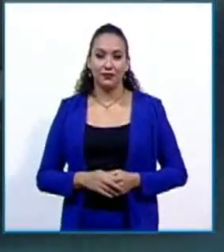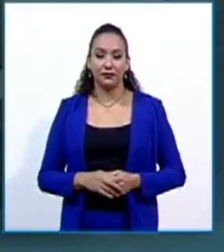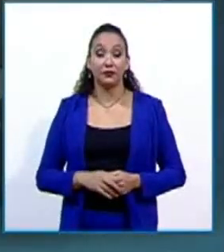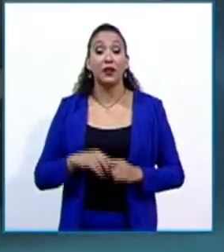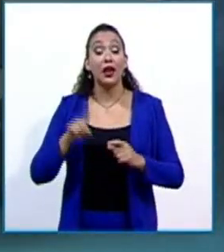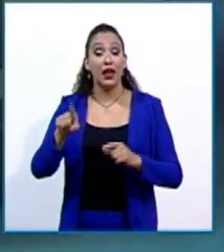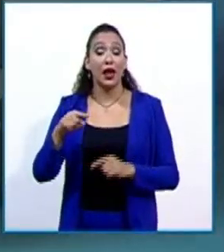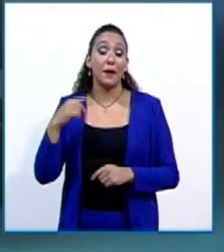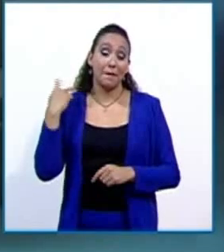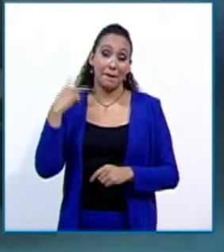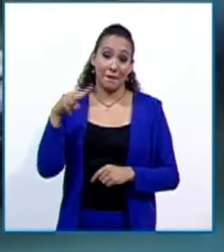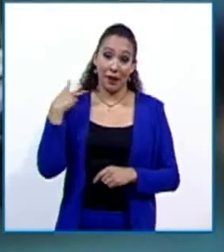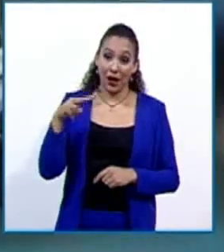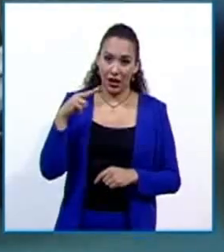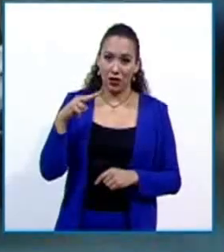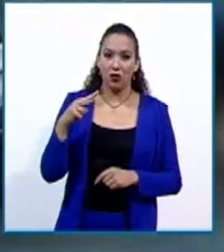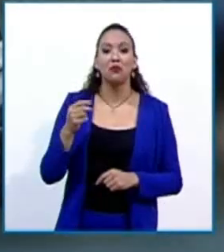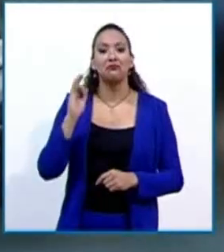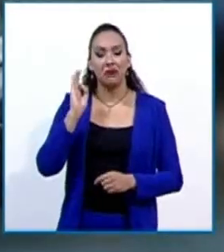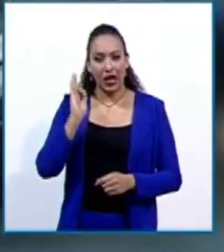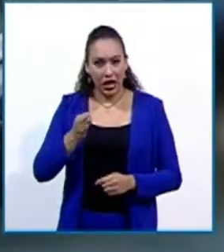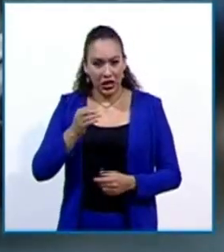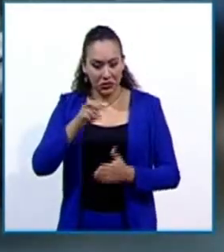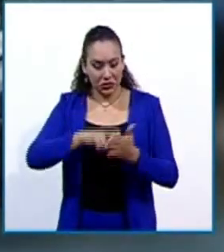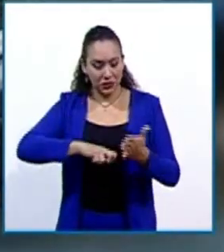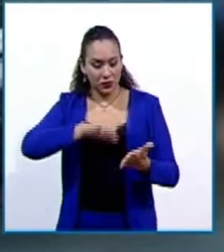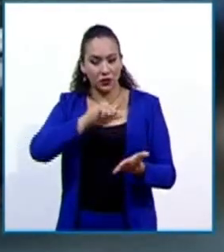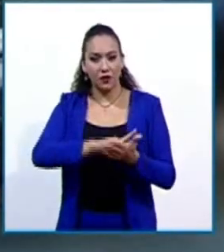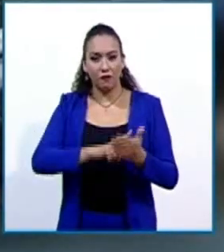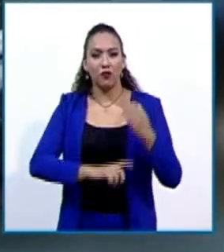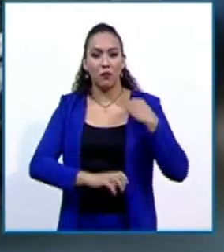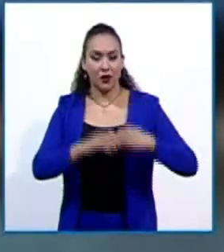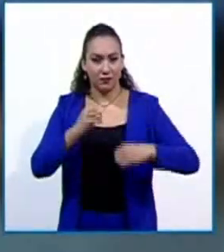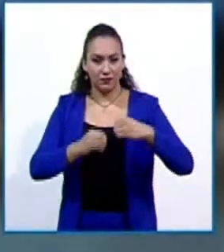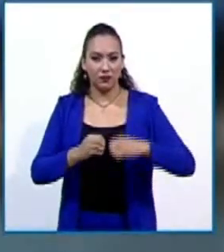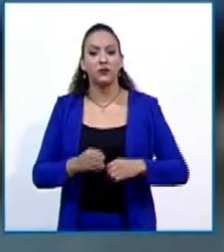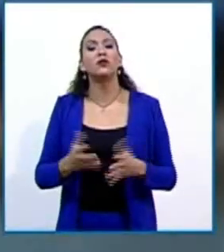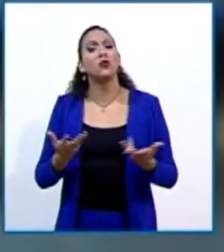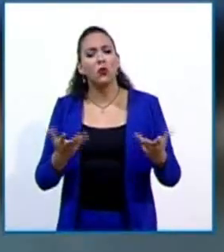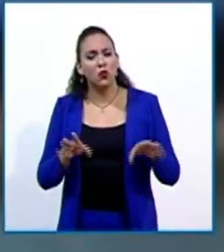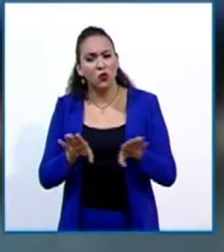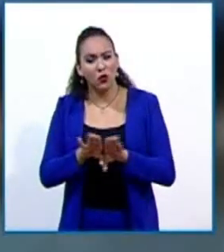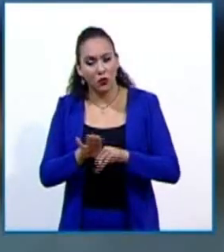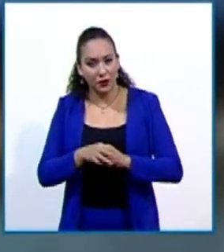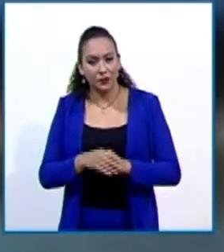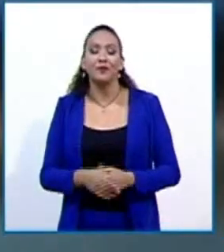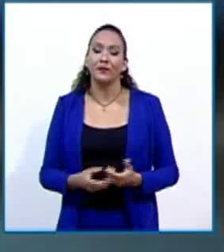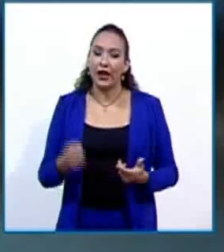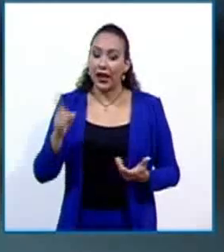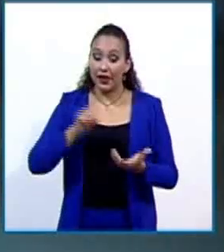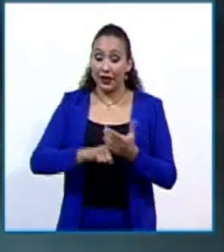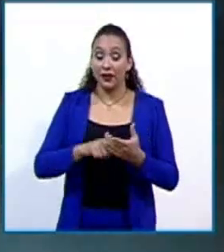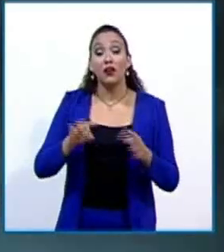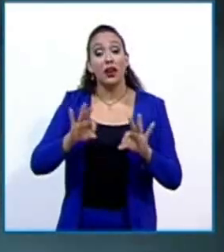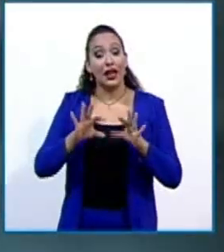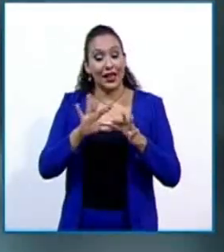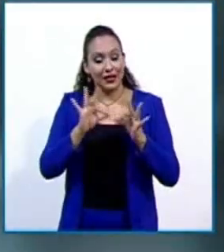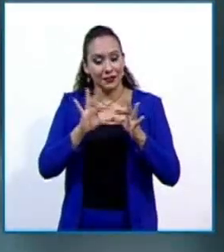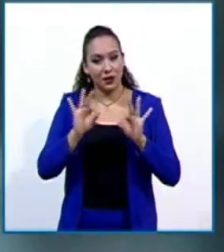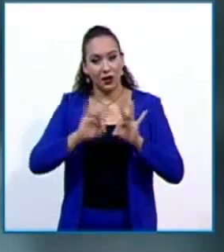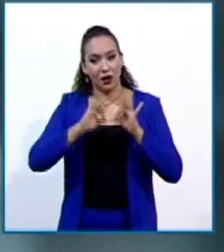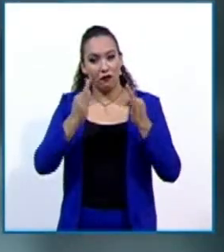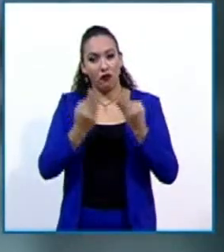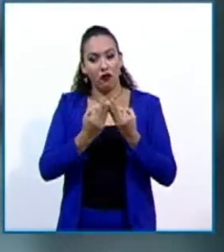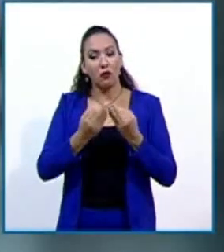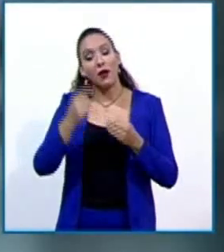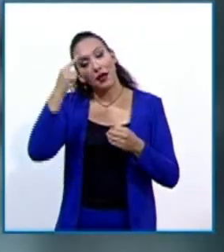de Veracruz aprobó la reforma constitucional al Poder Judicial local, mediante la cual se adopta el modelo de elección de las y los integrantes